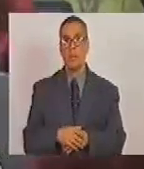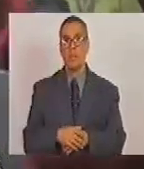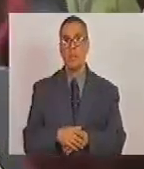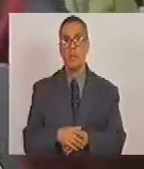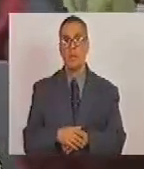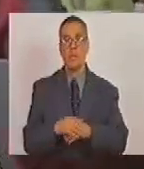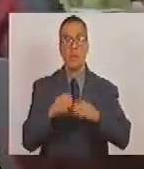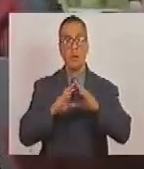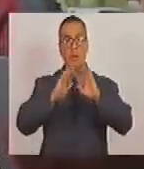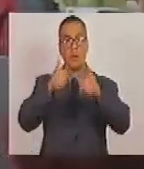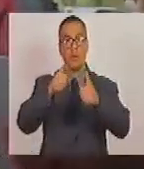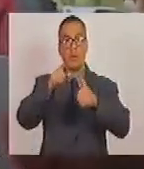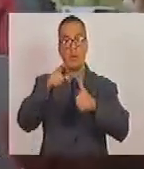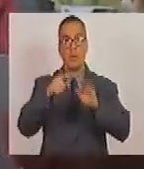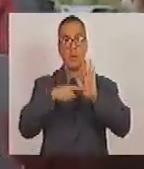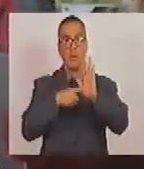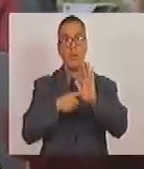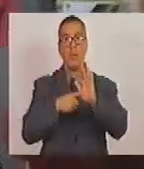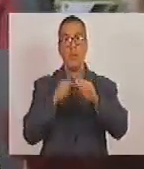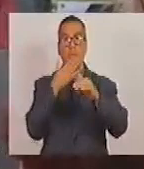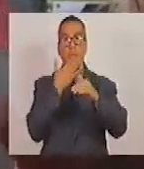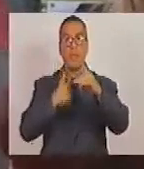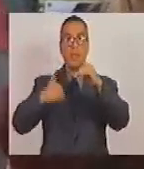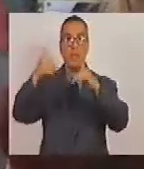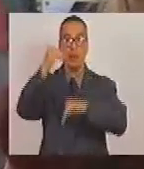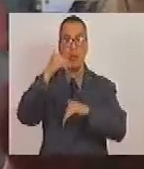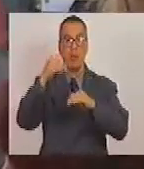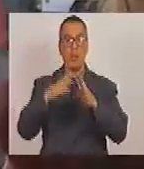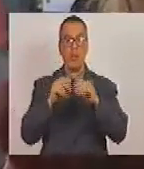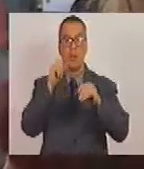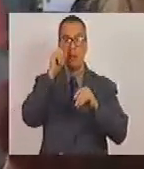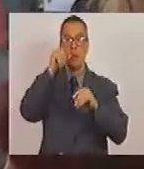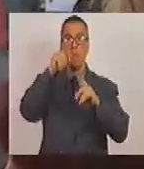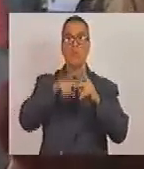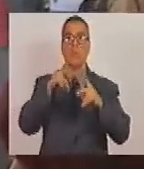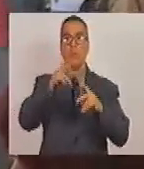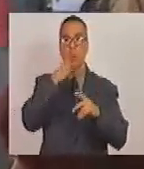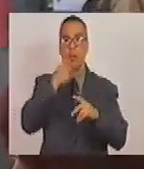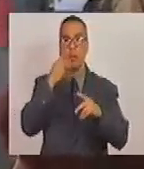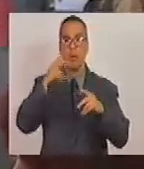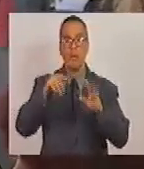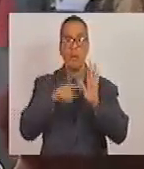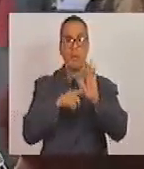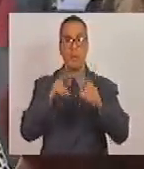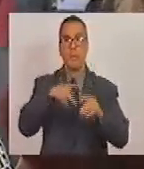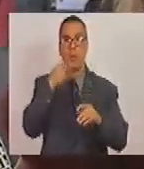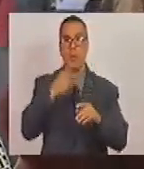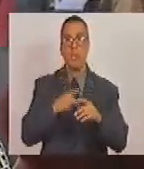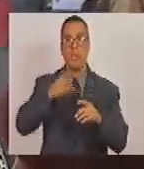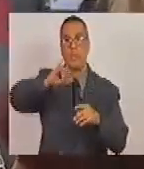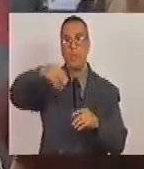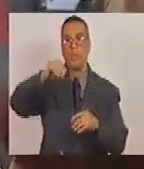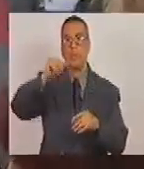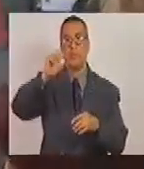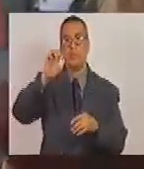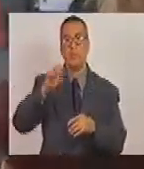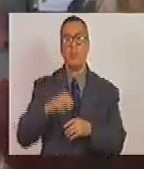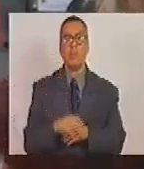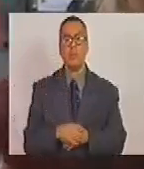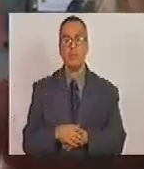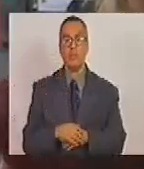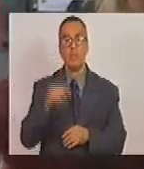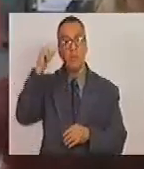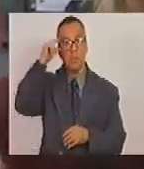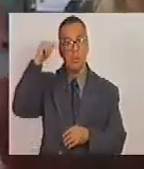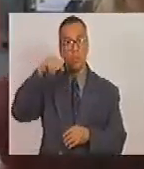tuvo su programa que fue la mayor audiencia de impacto en la opinión pública nacional, como fue José Vicente Hoy.